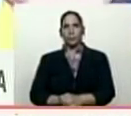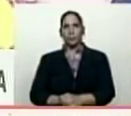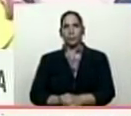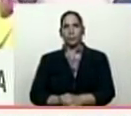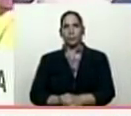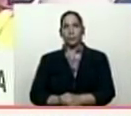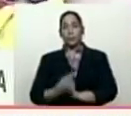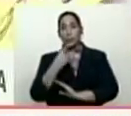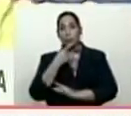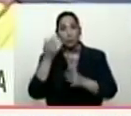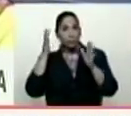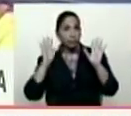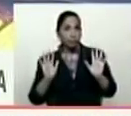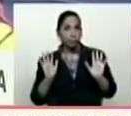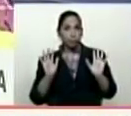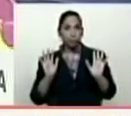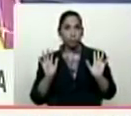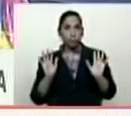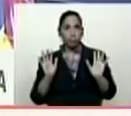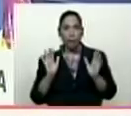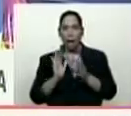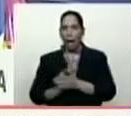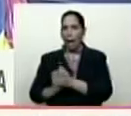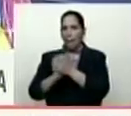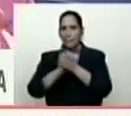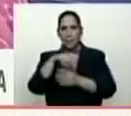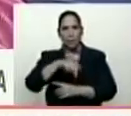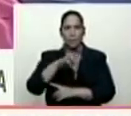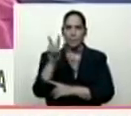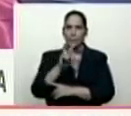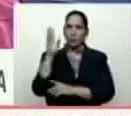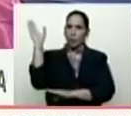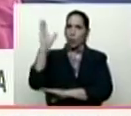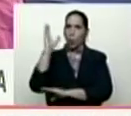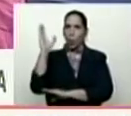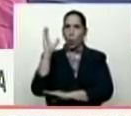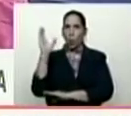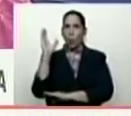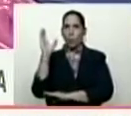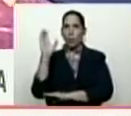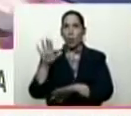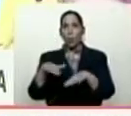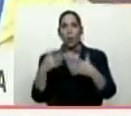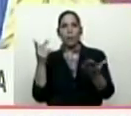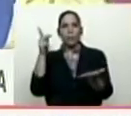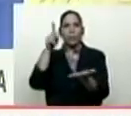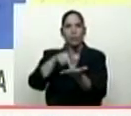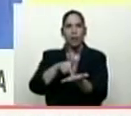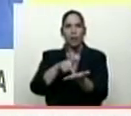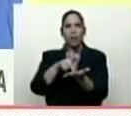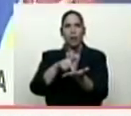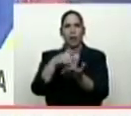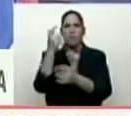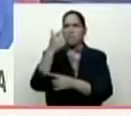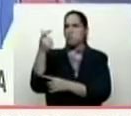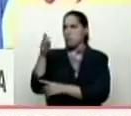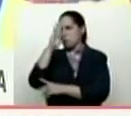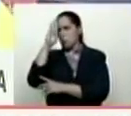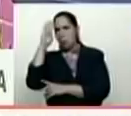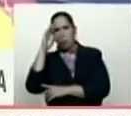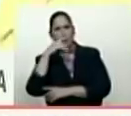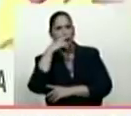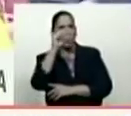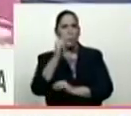Y dicen sus lacayos aquí en Venezuela y allá en Colombia, no. No, cuando lleguen, buscan a Diosdado, a Nicolás,